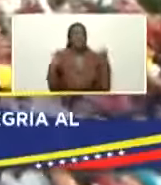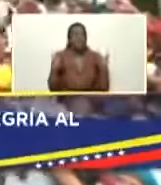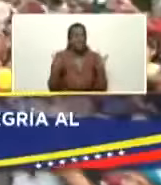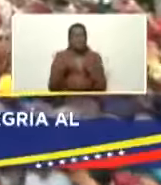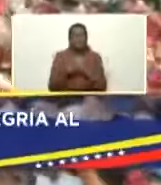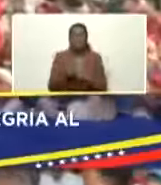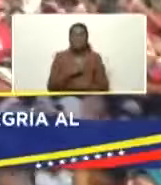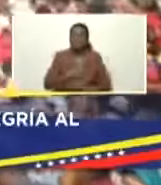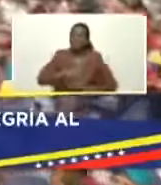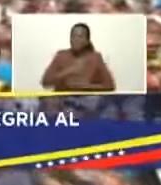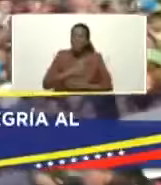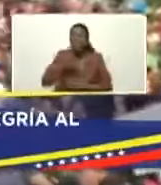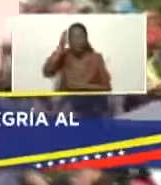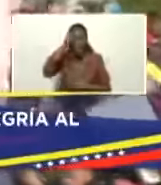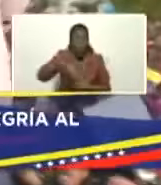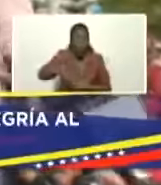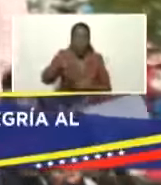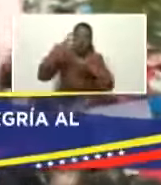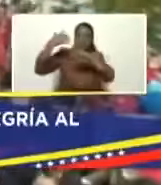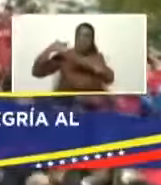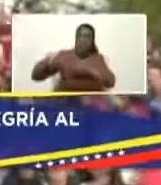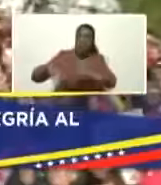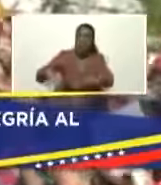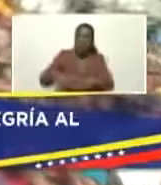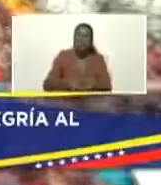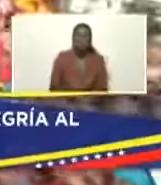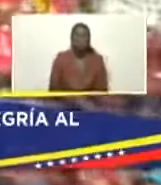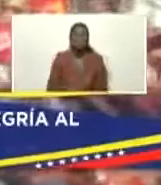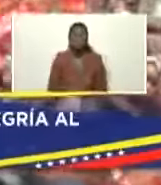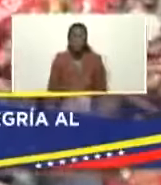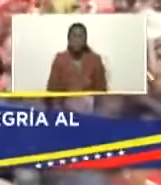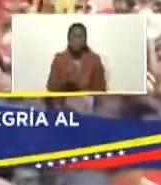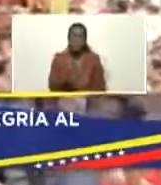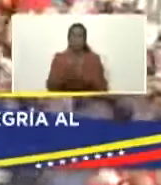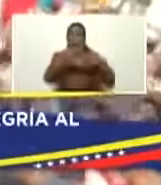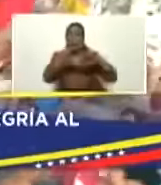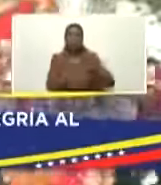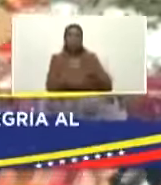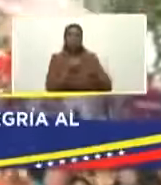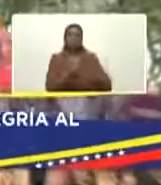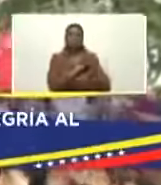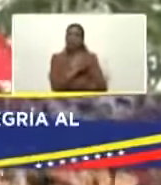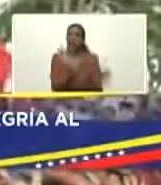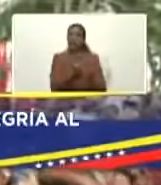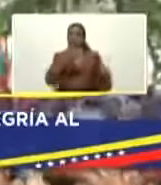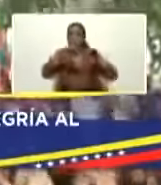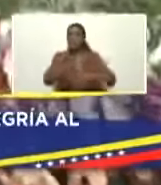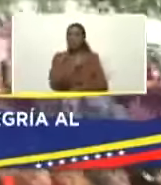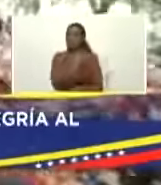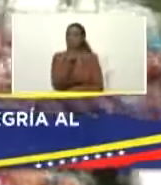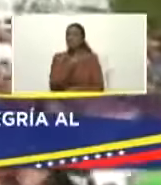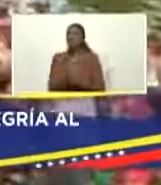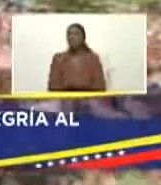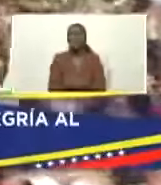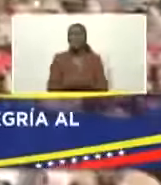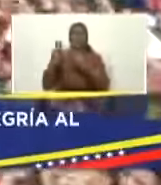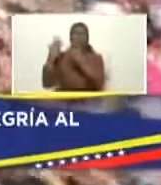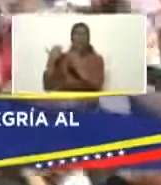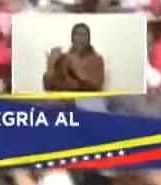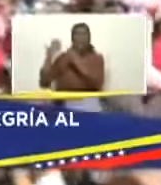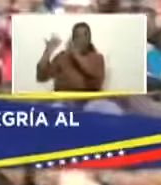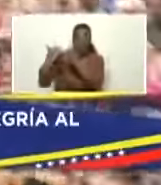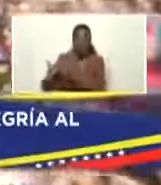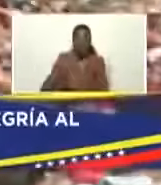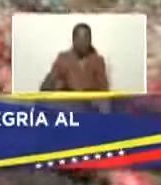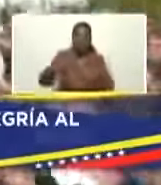disfrutando! ¡Porque el pueblo está en la calle y no lo para nadie! ¡Porque la esperanza está